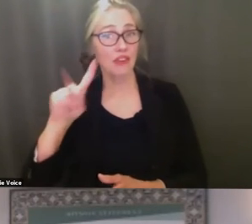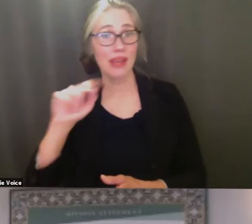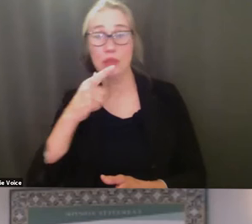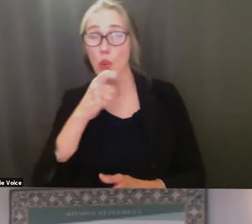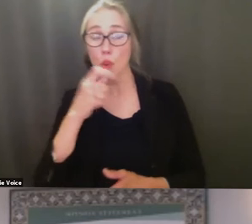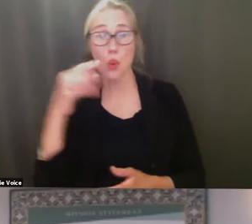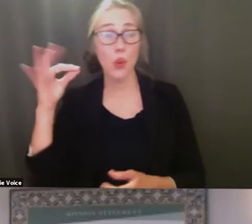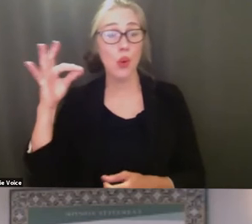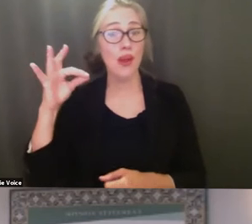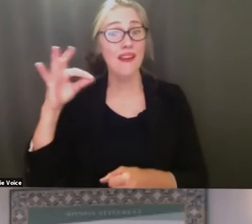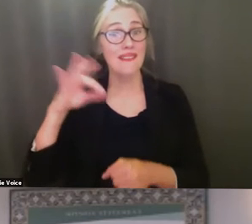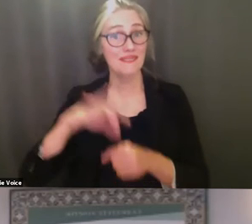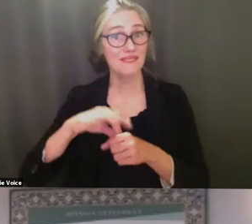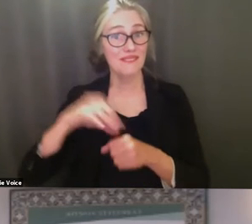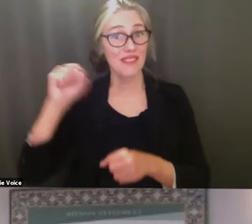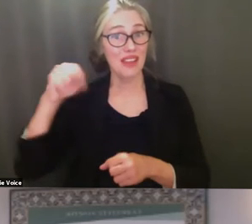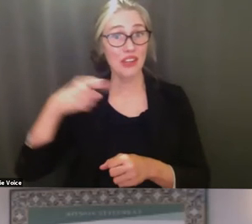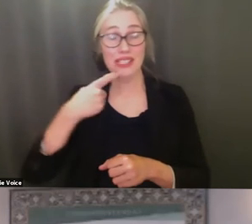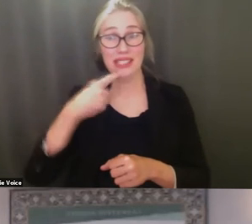mano y digan yo, yo.